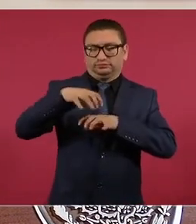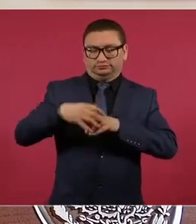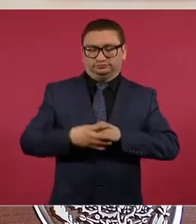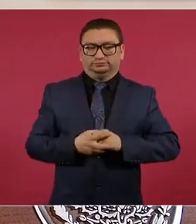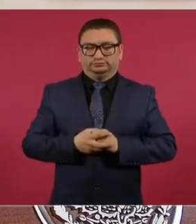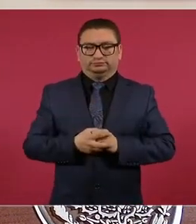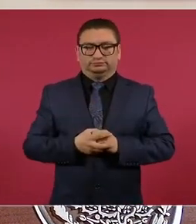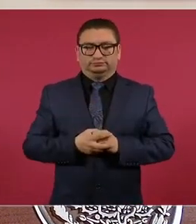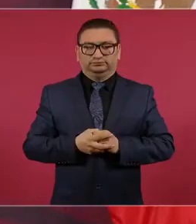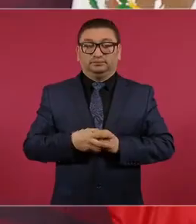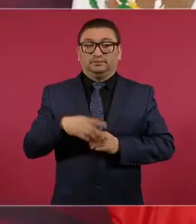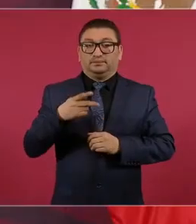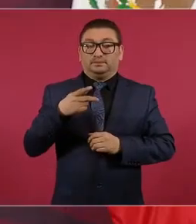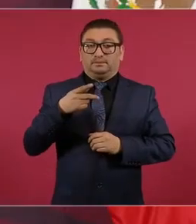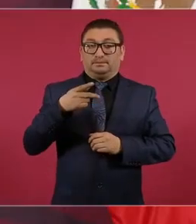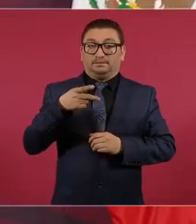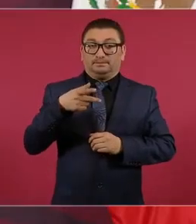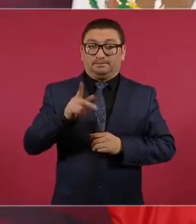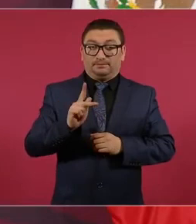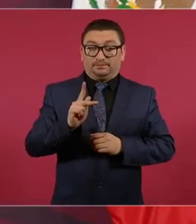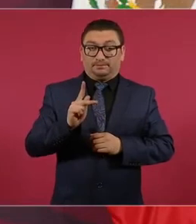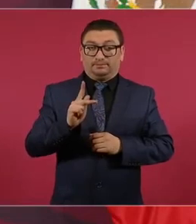empresas pero